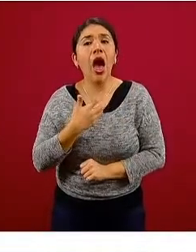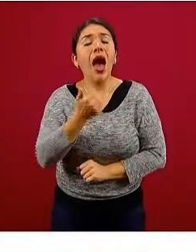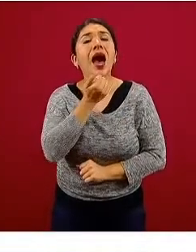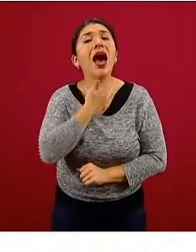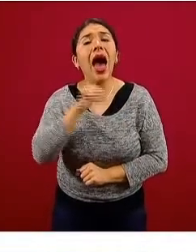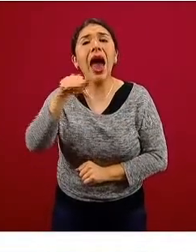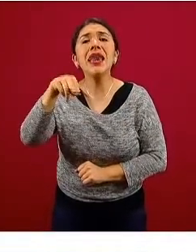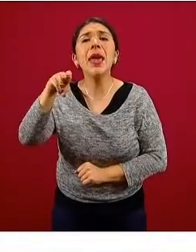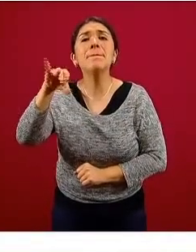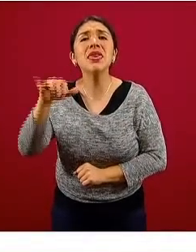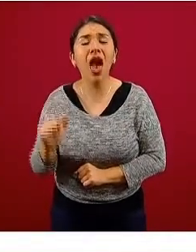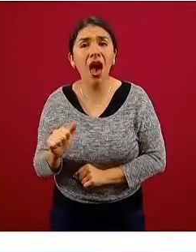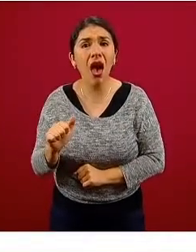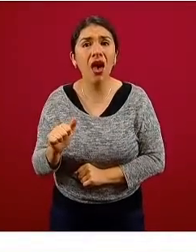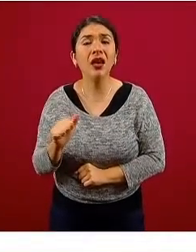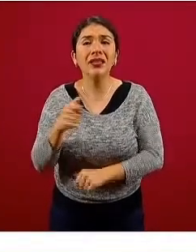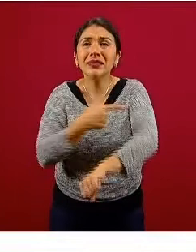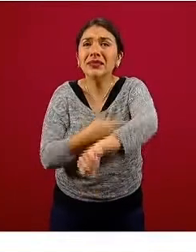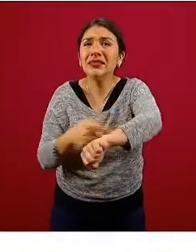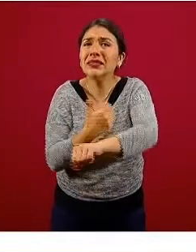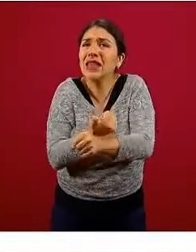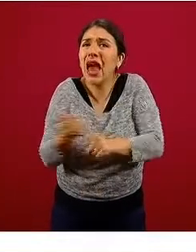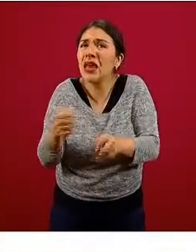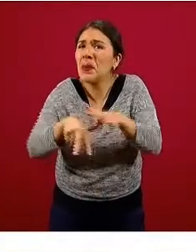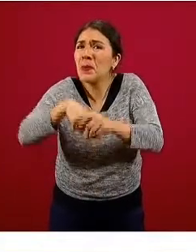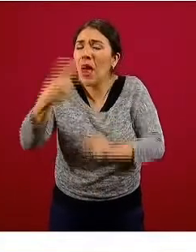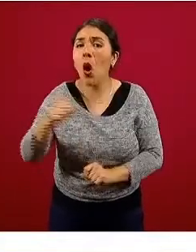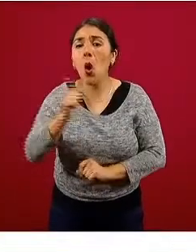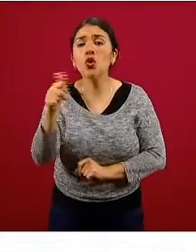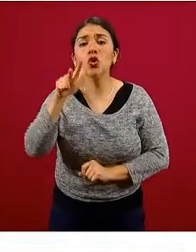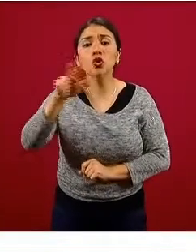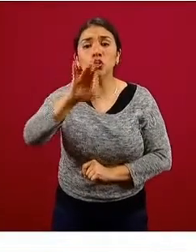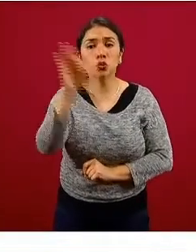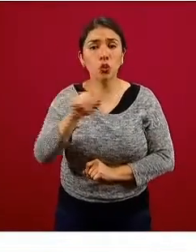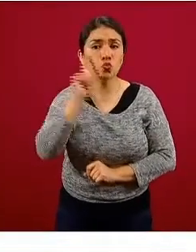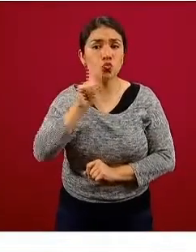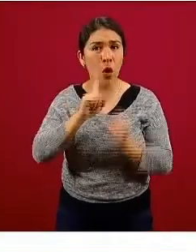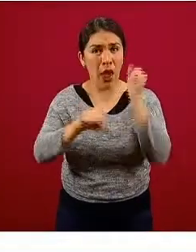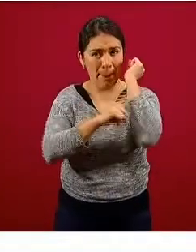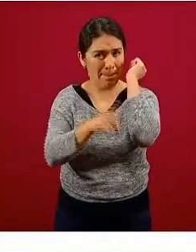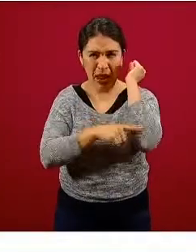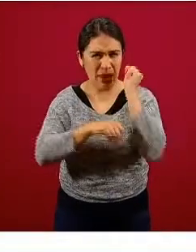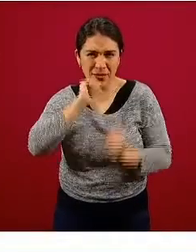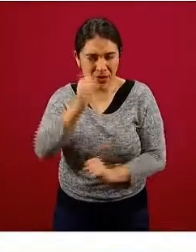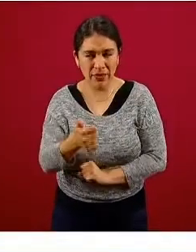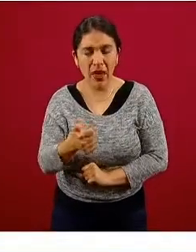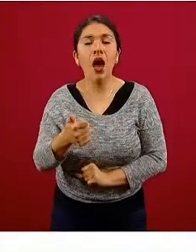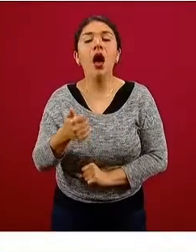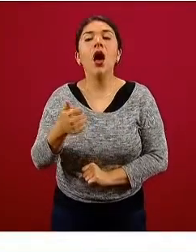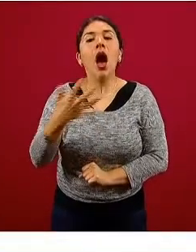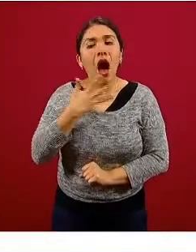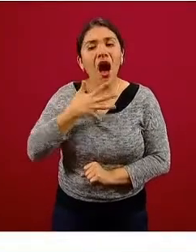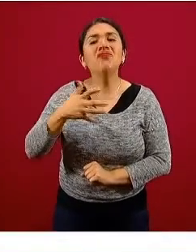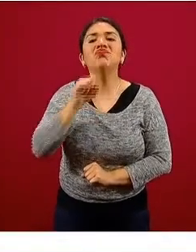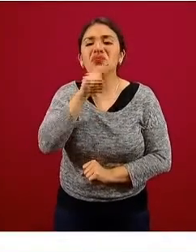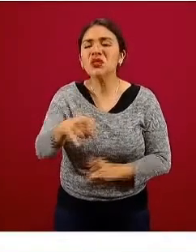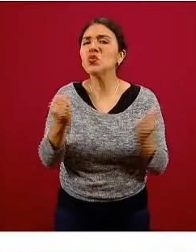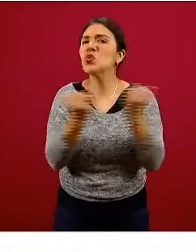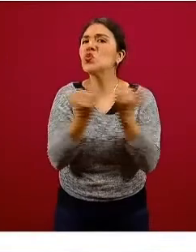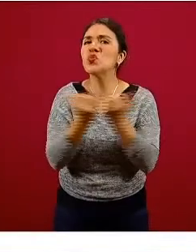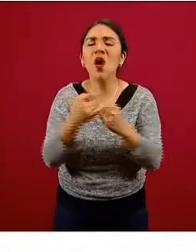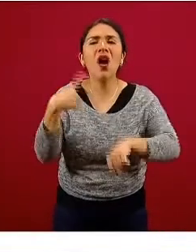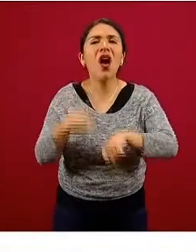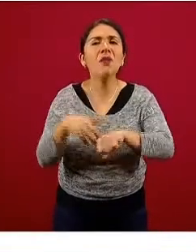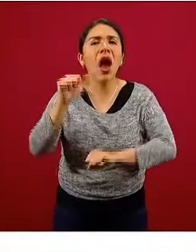anemia y 18% de las mujeres no embarazadas en edad fértil tienen también esta